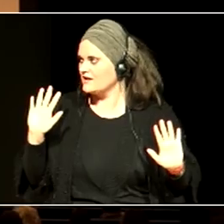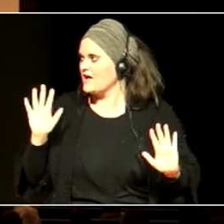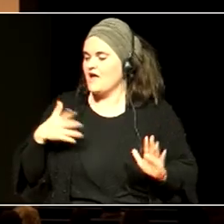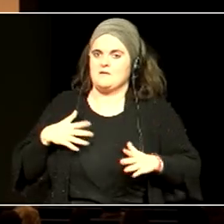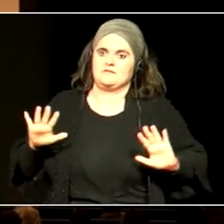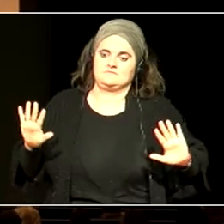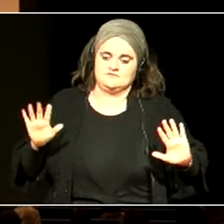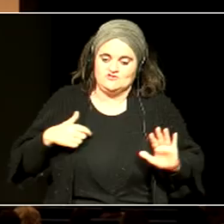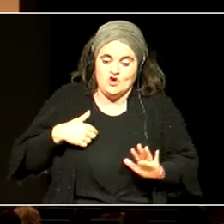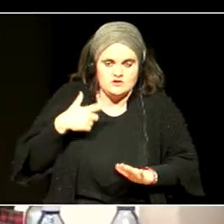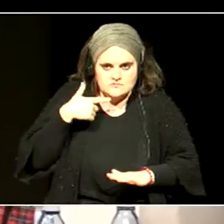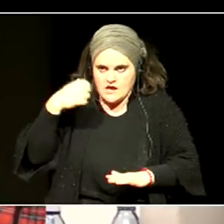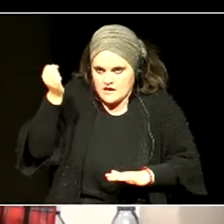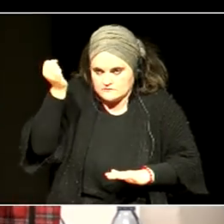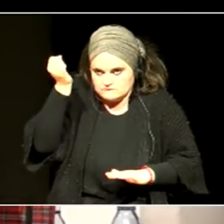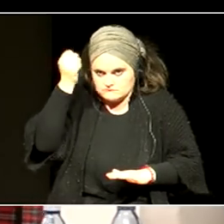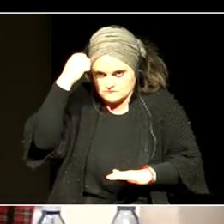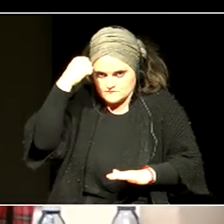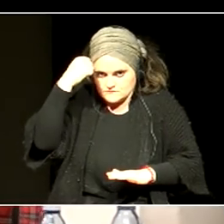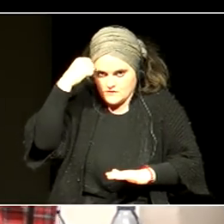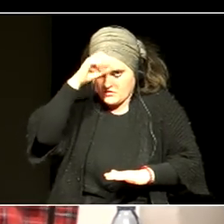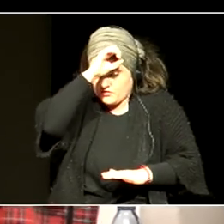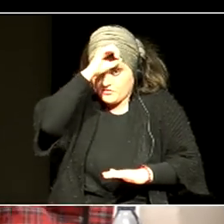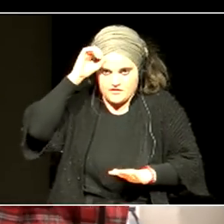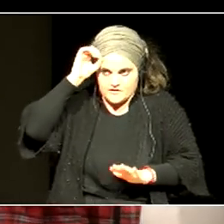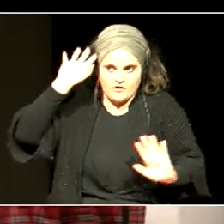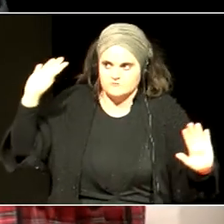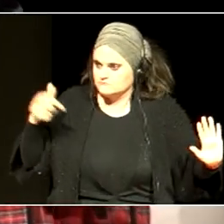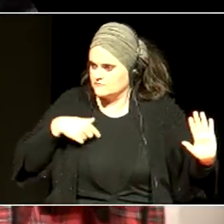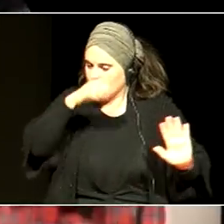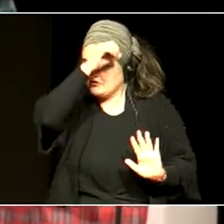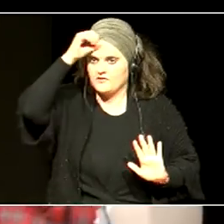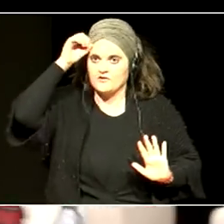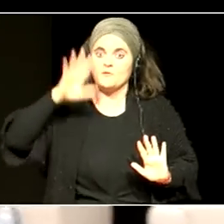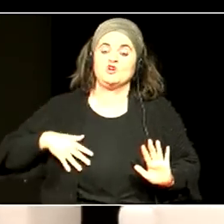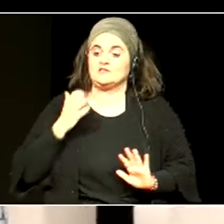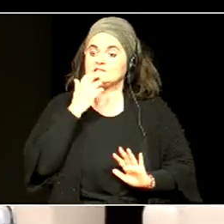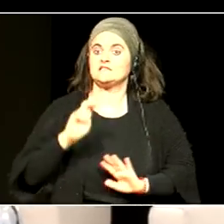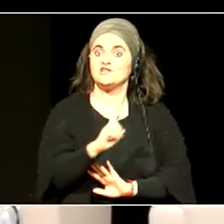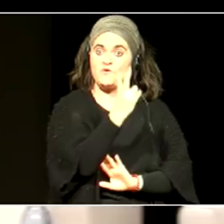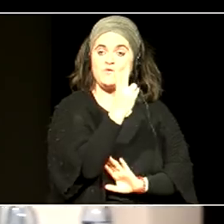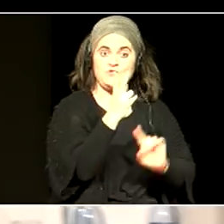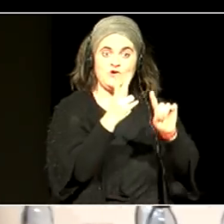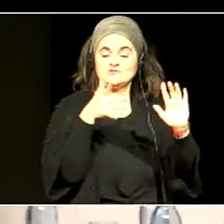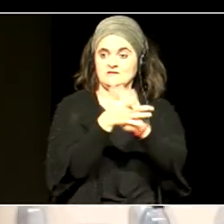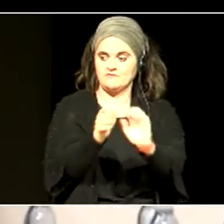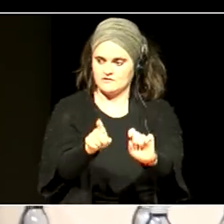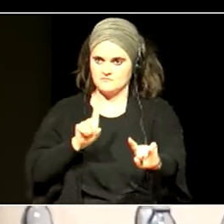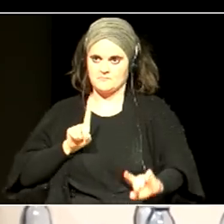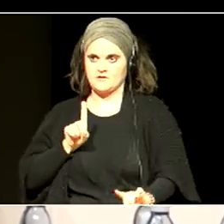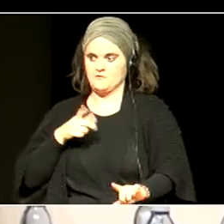la desde la ignorancia total eh que yo ni idea de bigarren jarri dute el primero